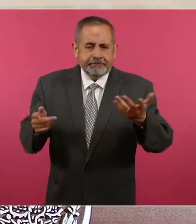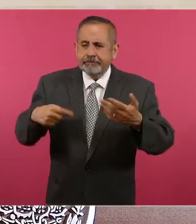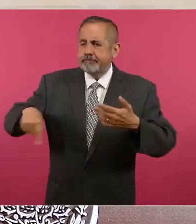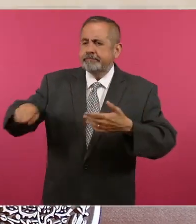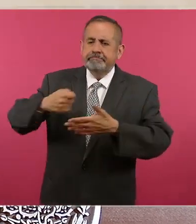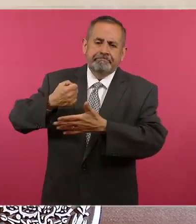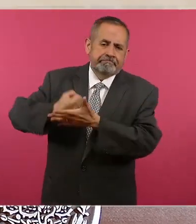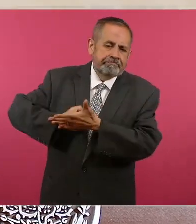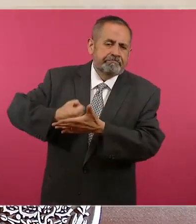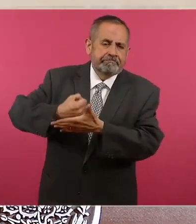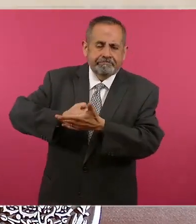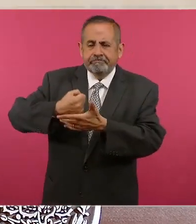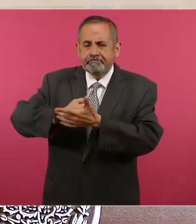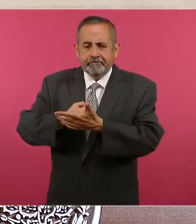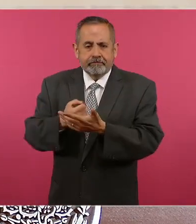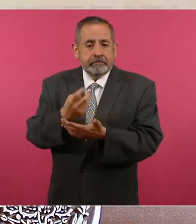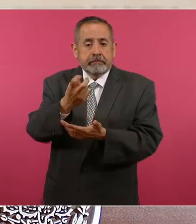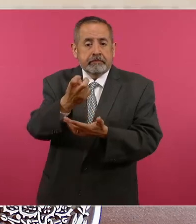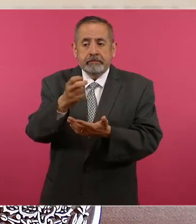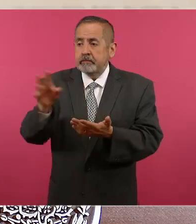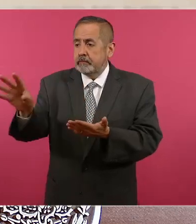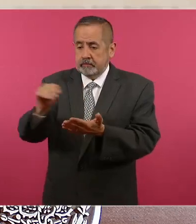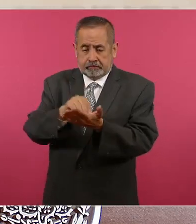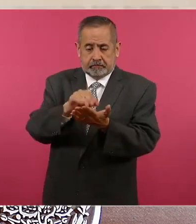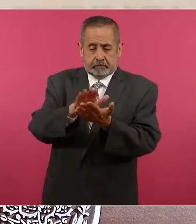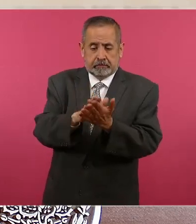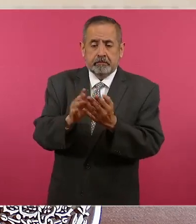luchadores sociales,